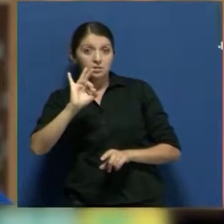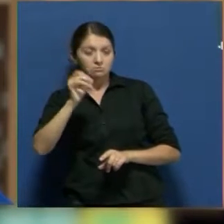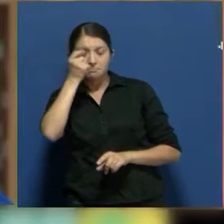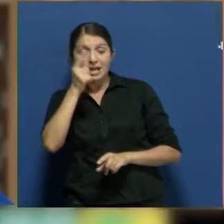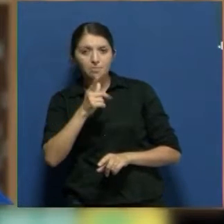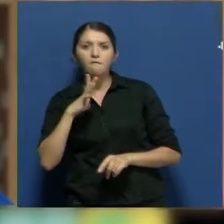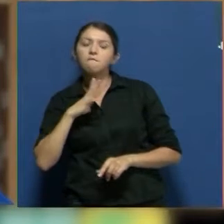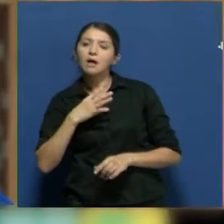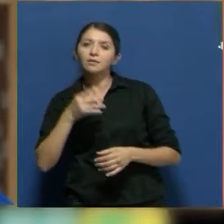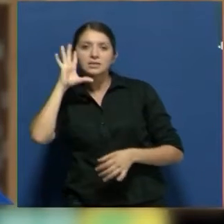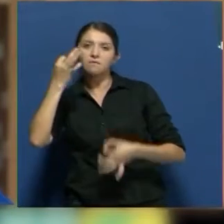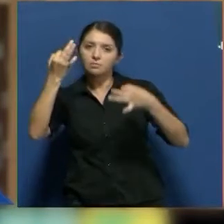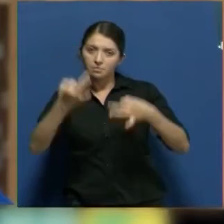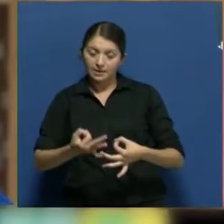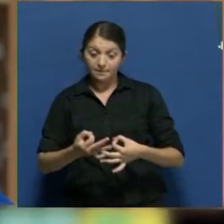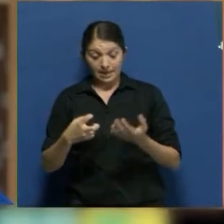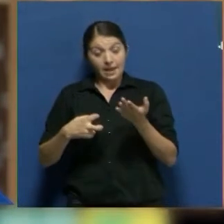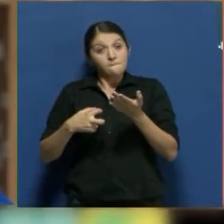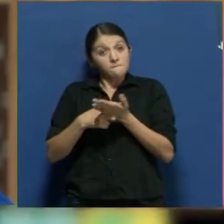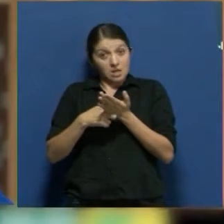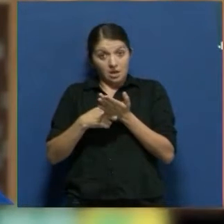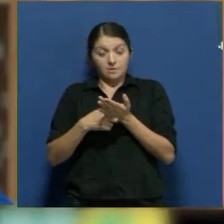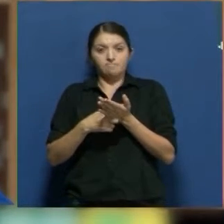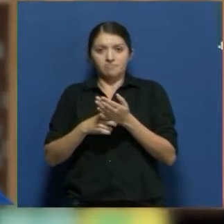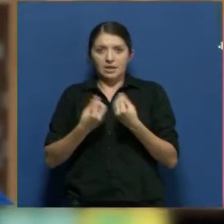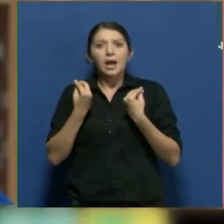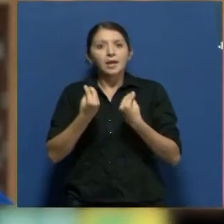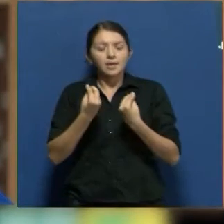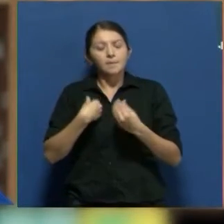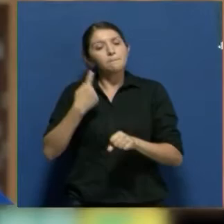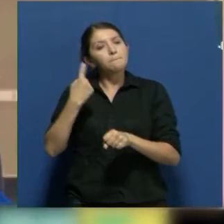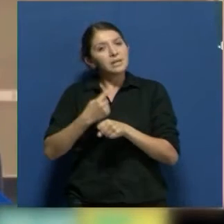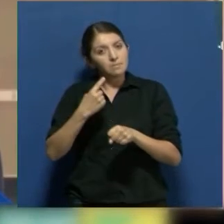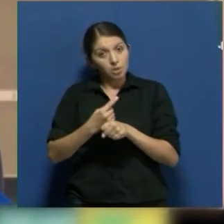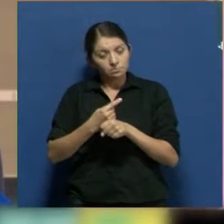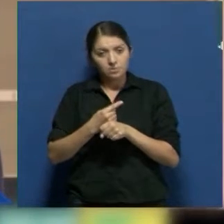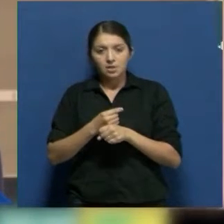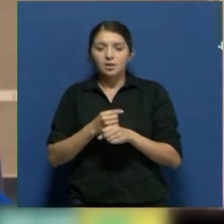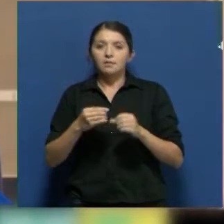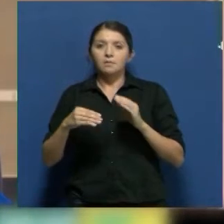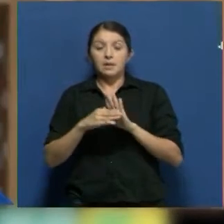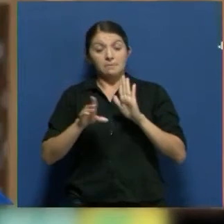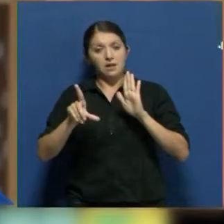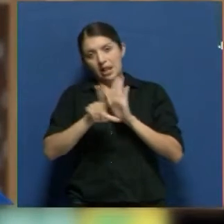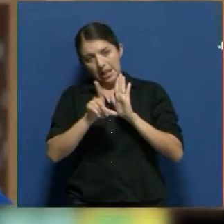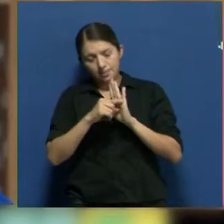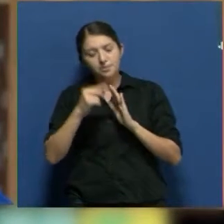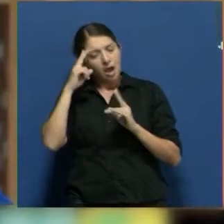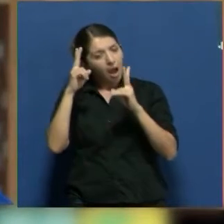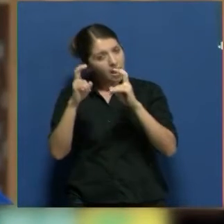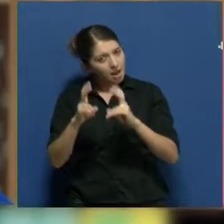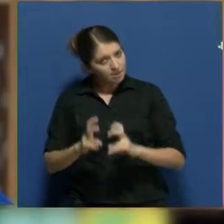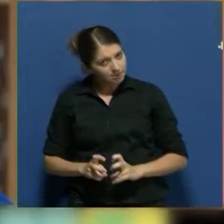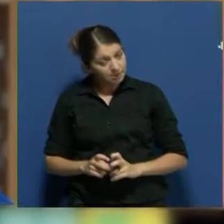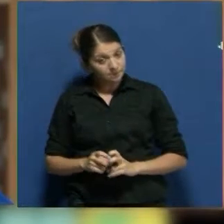Entonces, lo que ocurrió aquí es que la fiscal lo que hizo fue analizar jurídicamente la situación y además pedirle